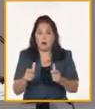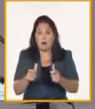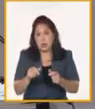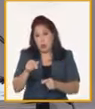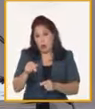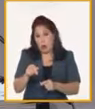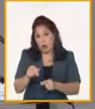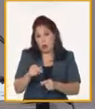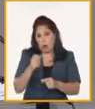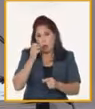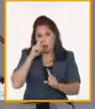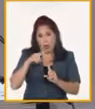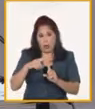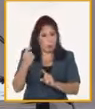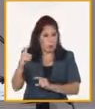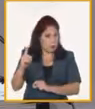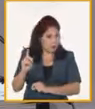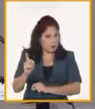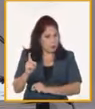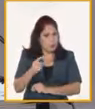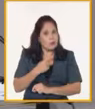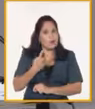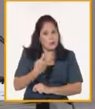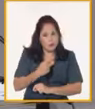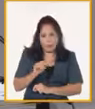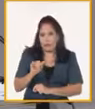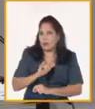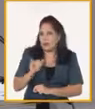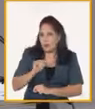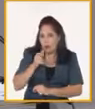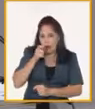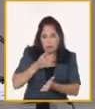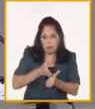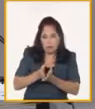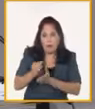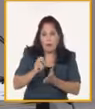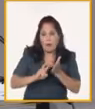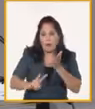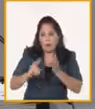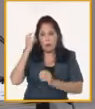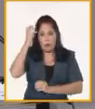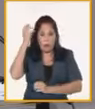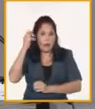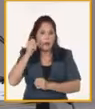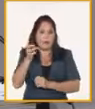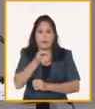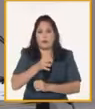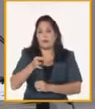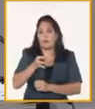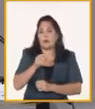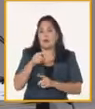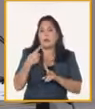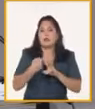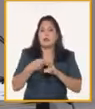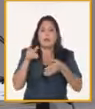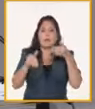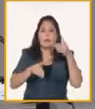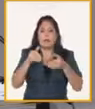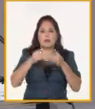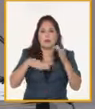administración tributaria sino también eh bajo la conducción de los gobiernos provinciales municipales y la propia participación de nuestro